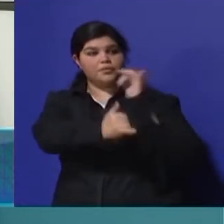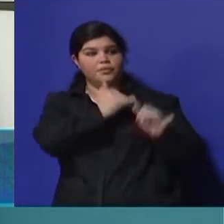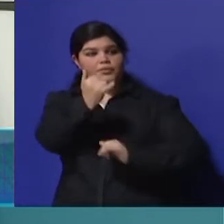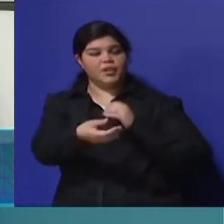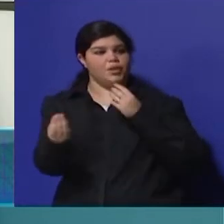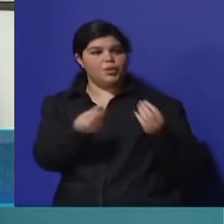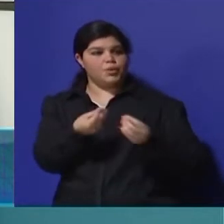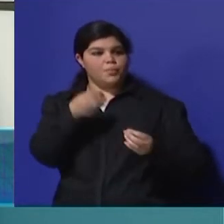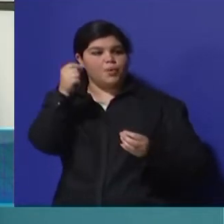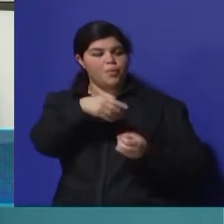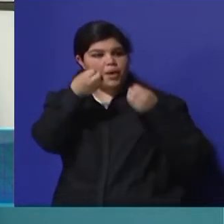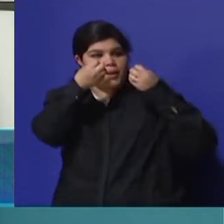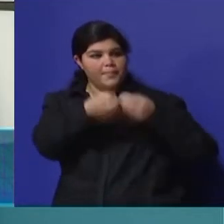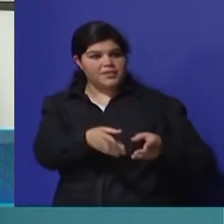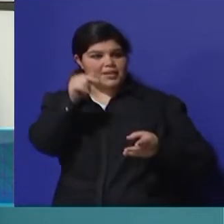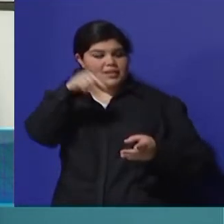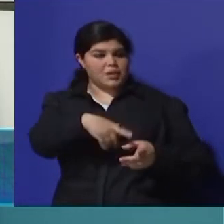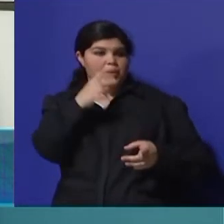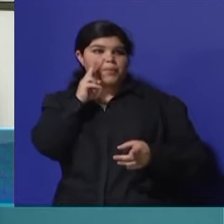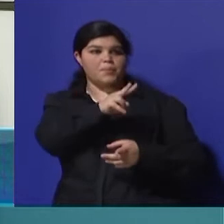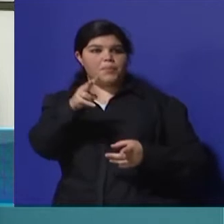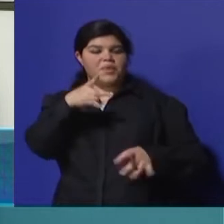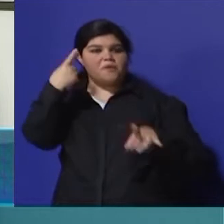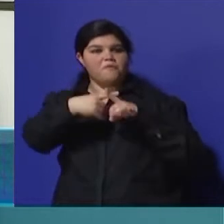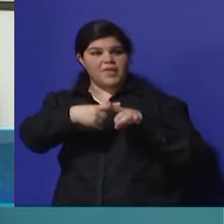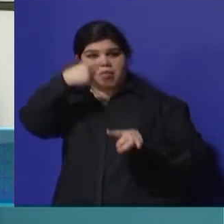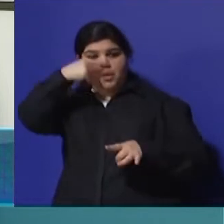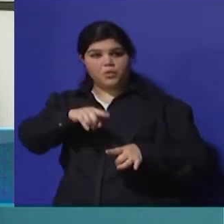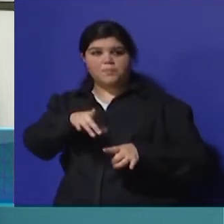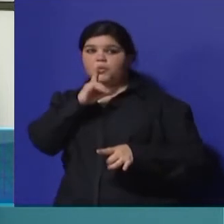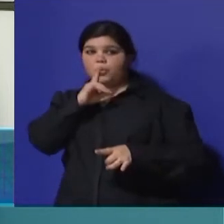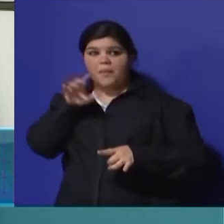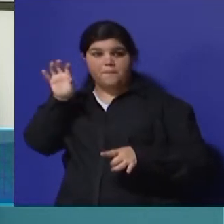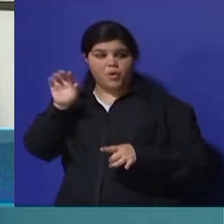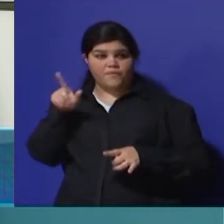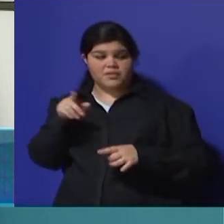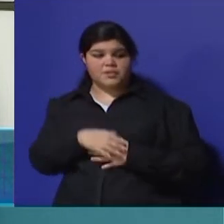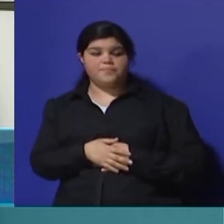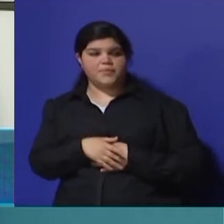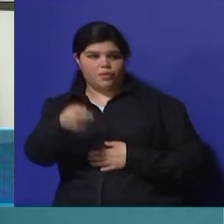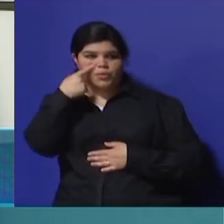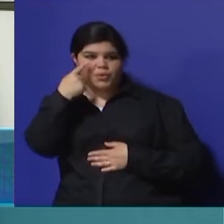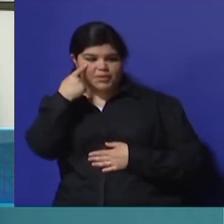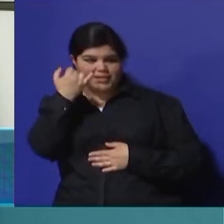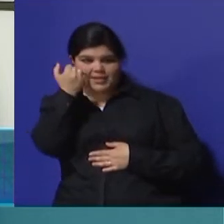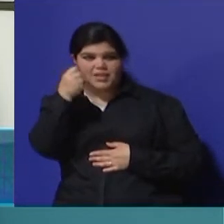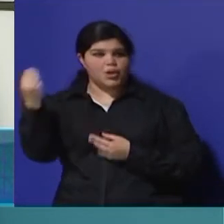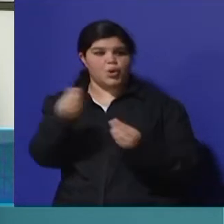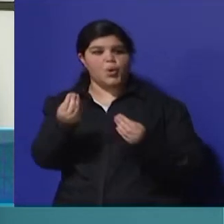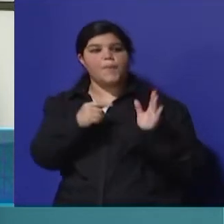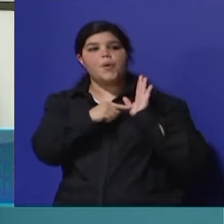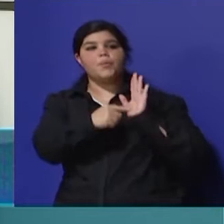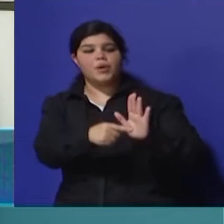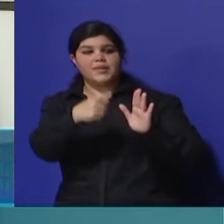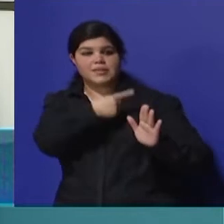de tu columna diciendo que esto lo viste ahora en el último festival en la provincia de Tucumán. Nos dice, o sea, conoces las obras que se van a presentar ahora la